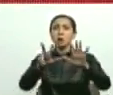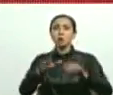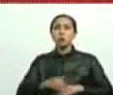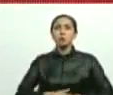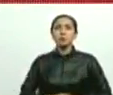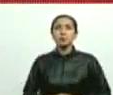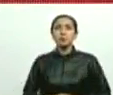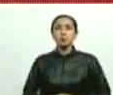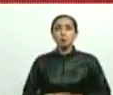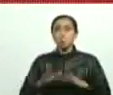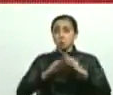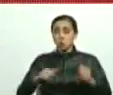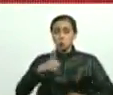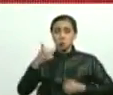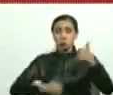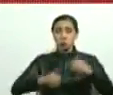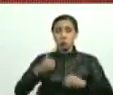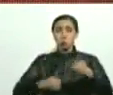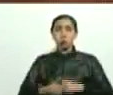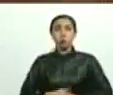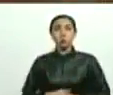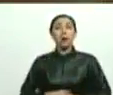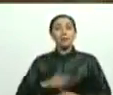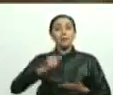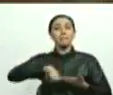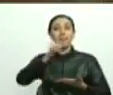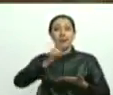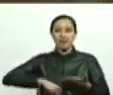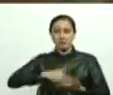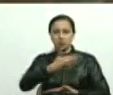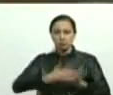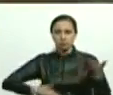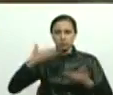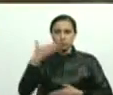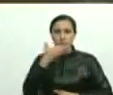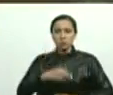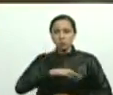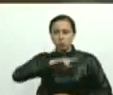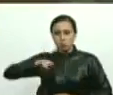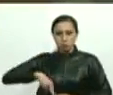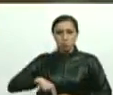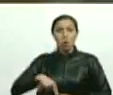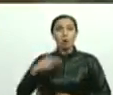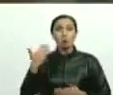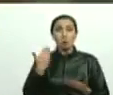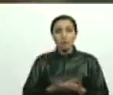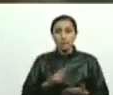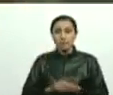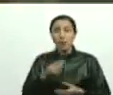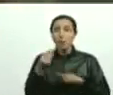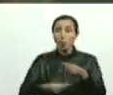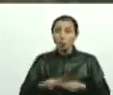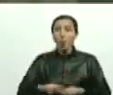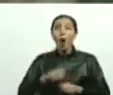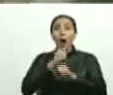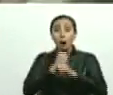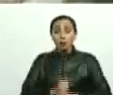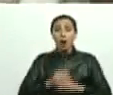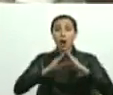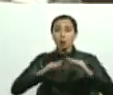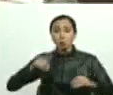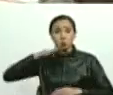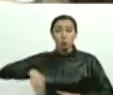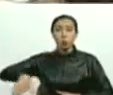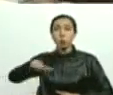Todos los candidatos tenían que firmarlo. Nosotros proponemos que ahora confiamos en todos.